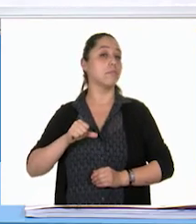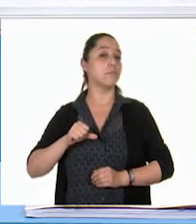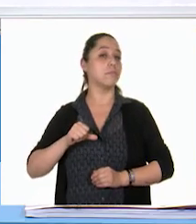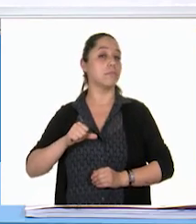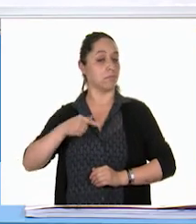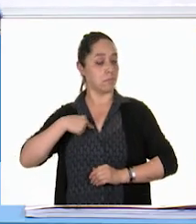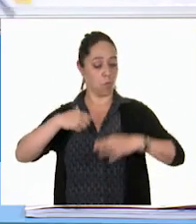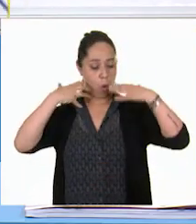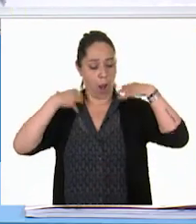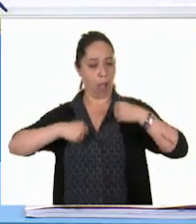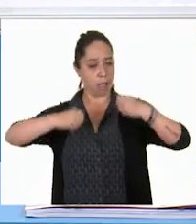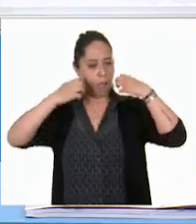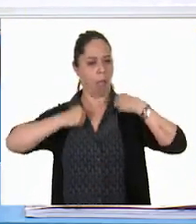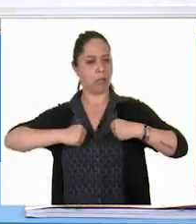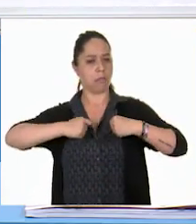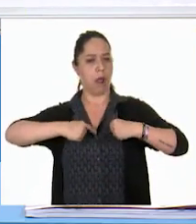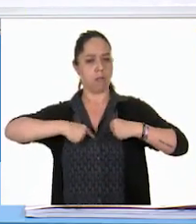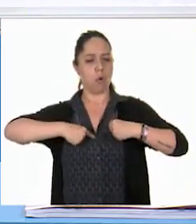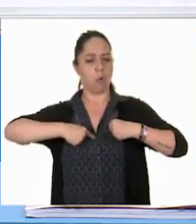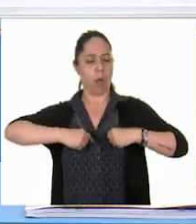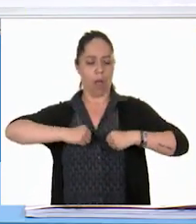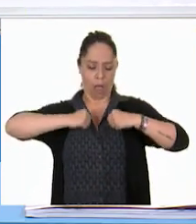Alejandra, Justiciera.